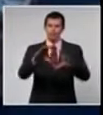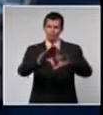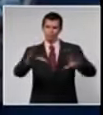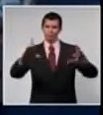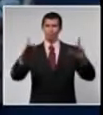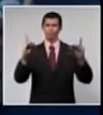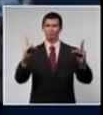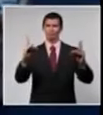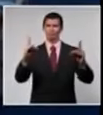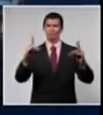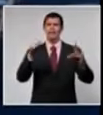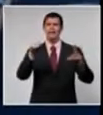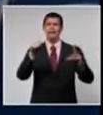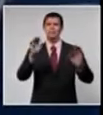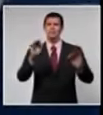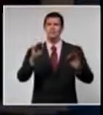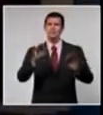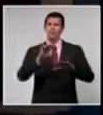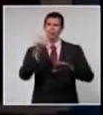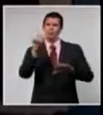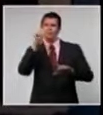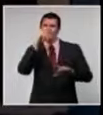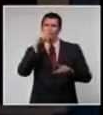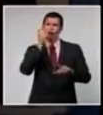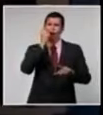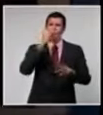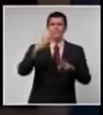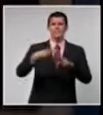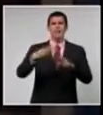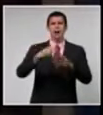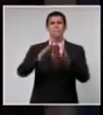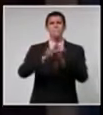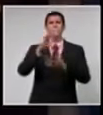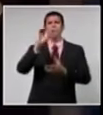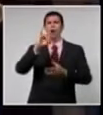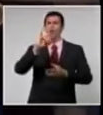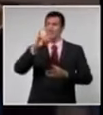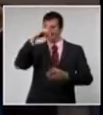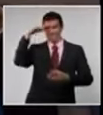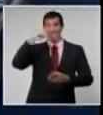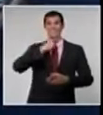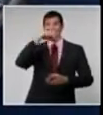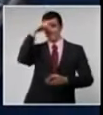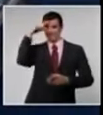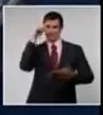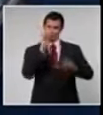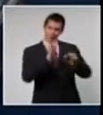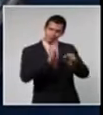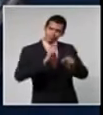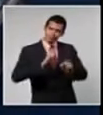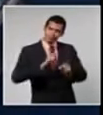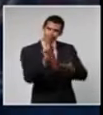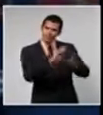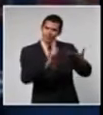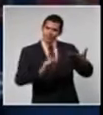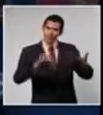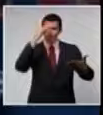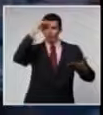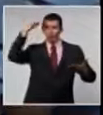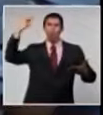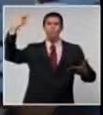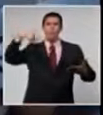café, una de las bebidas más consumidas y populares del mundo, fue descubierto en Etiopía y es hoy una de las principales fuentes de ingreso en